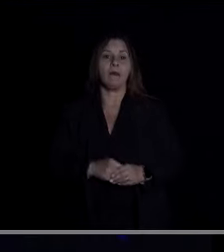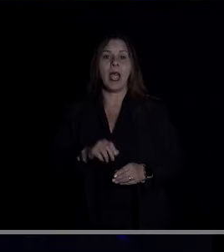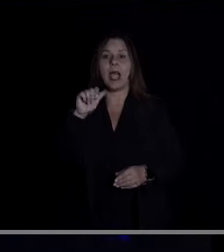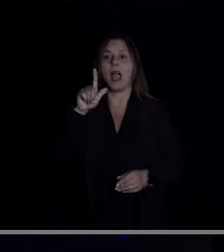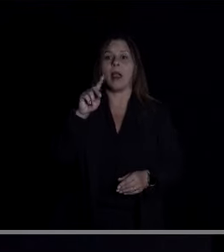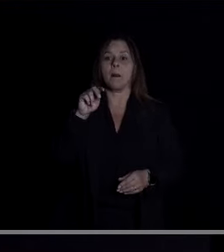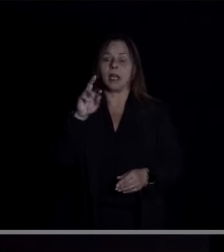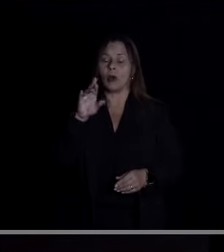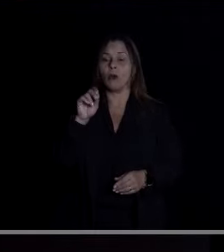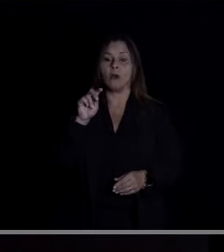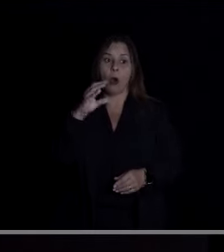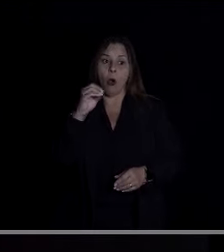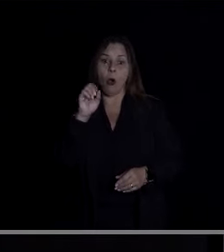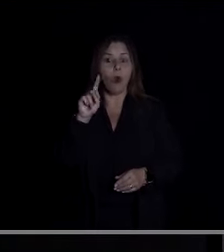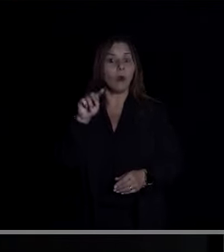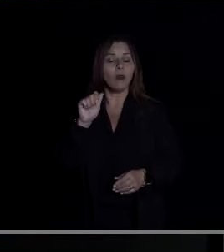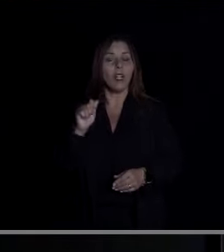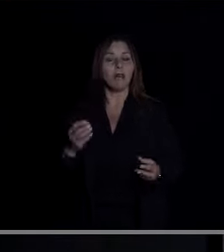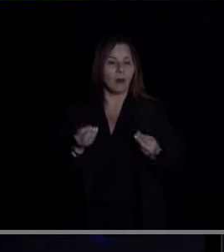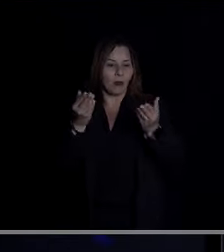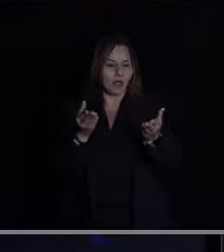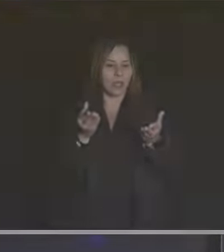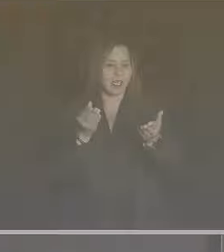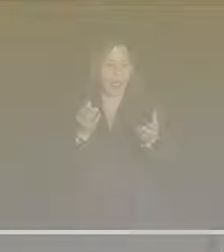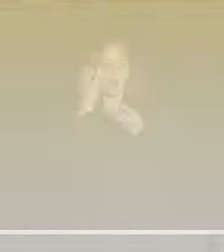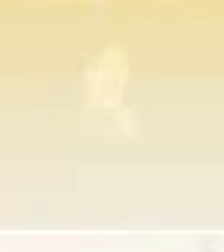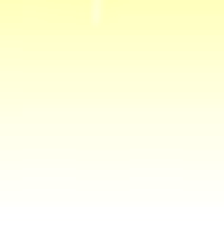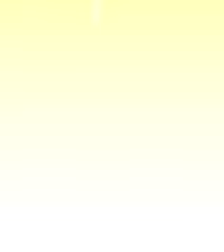Ríos, que ofrezca un mensaje para ustedes.